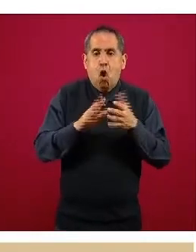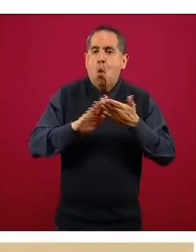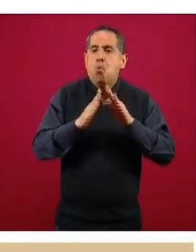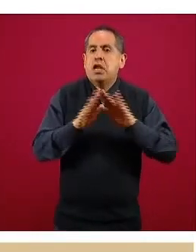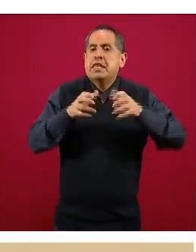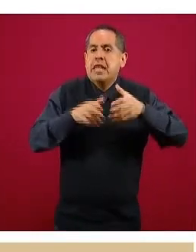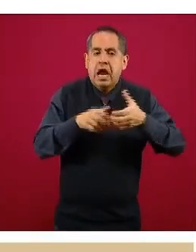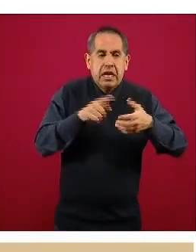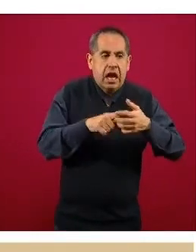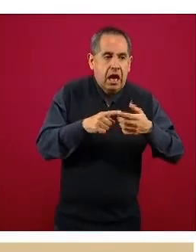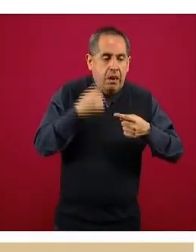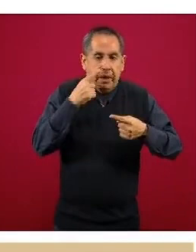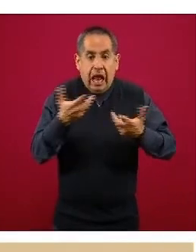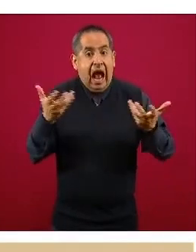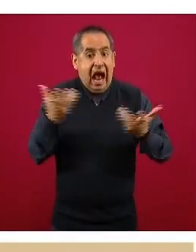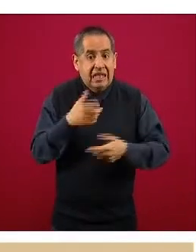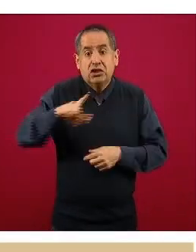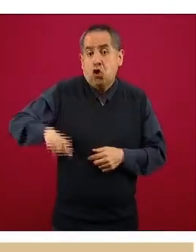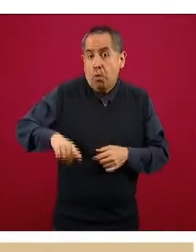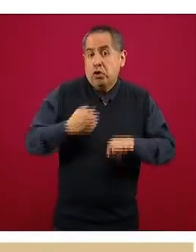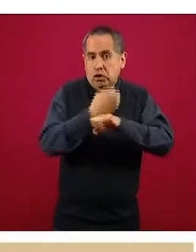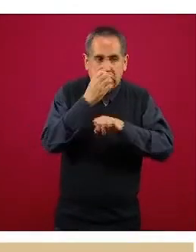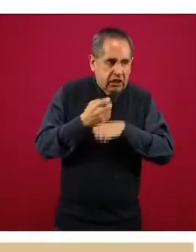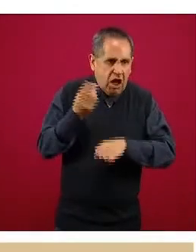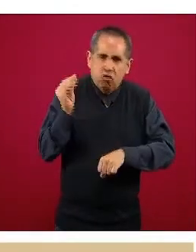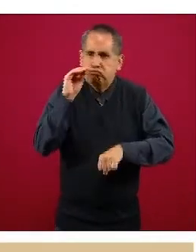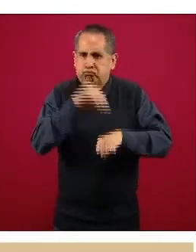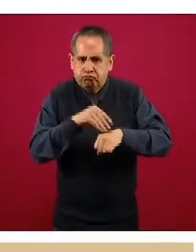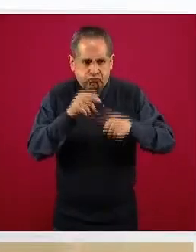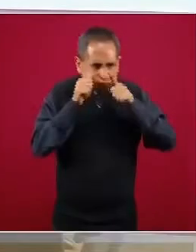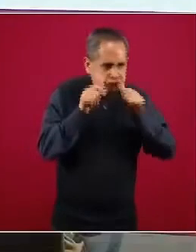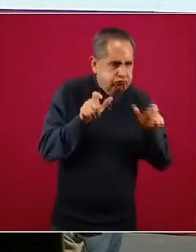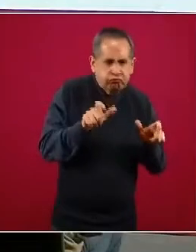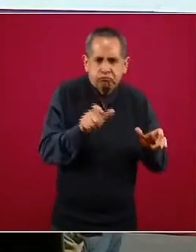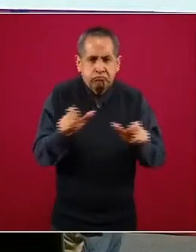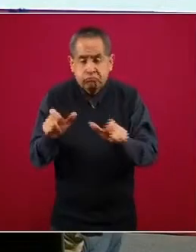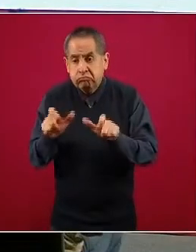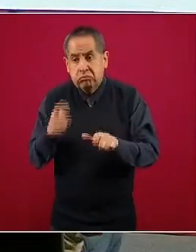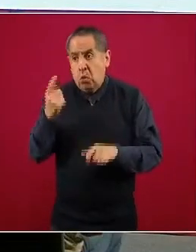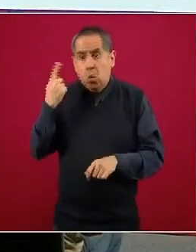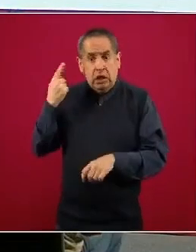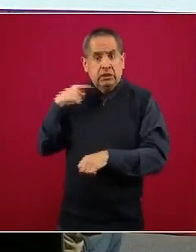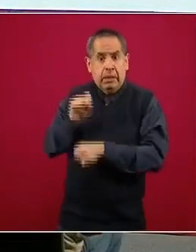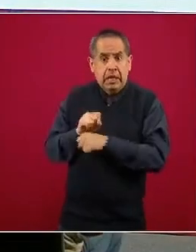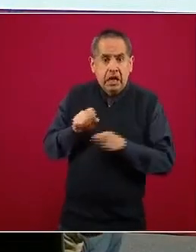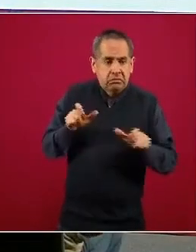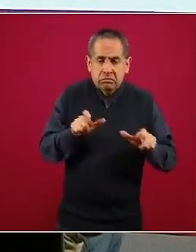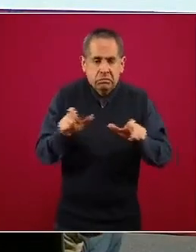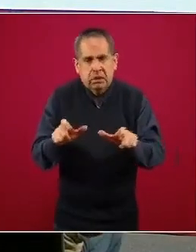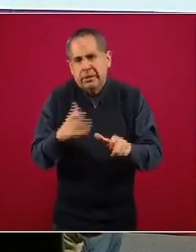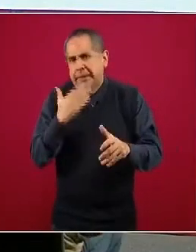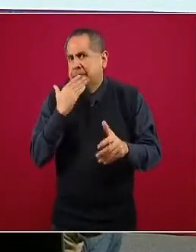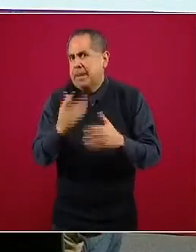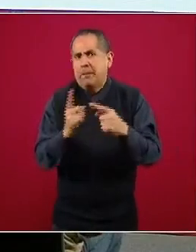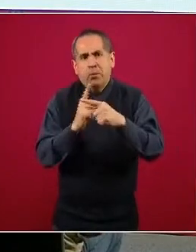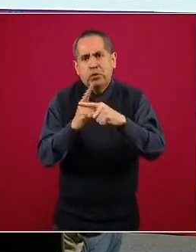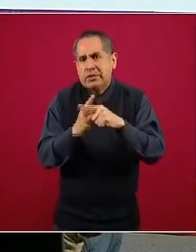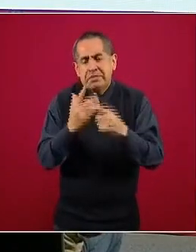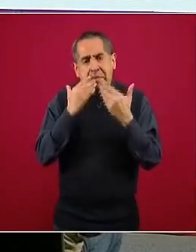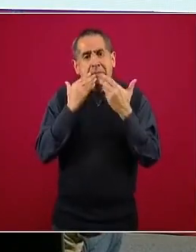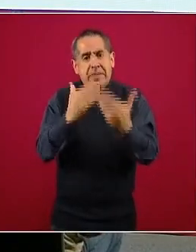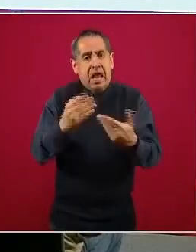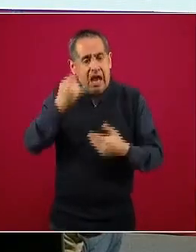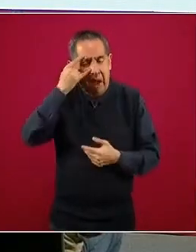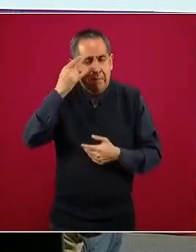comunitaria por acción del gobierno estatal, la ha establecido ya desde hace varias semanas. Eso es muy positivo,